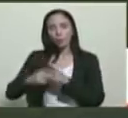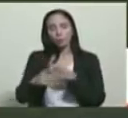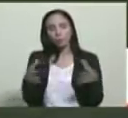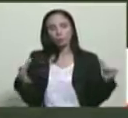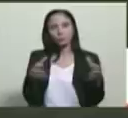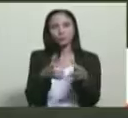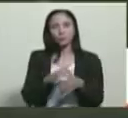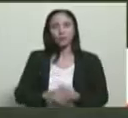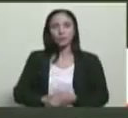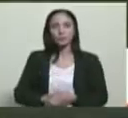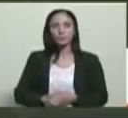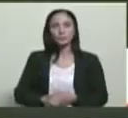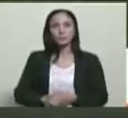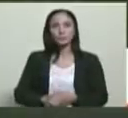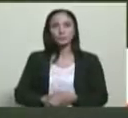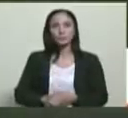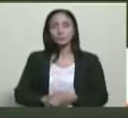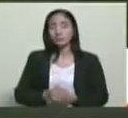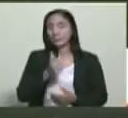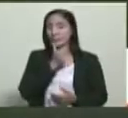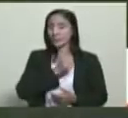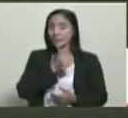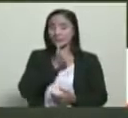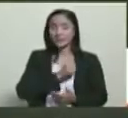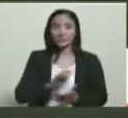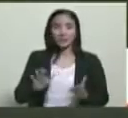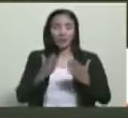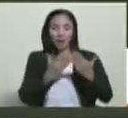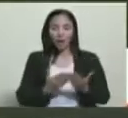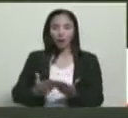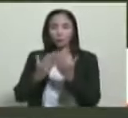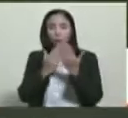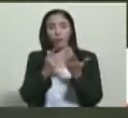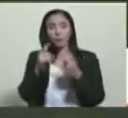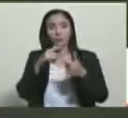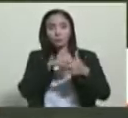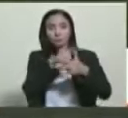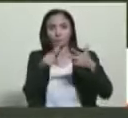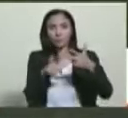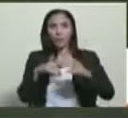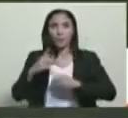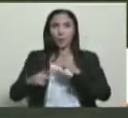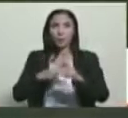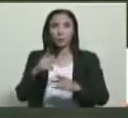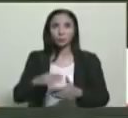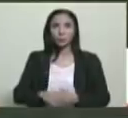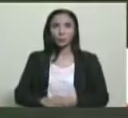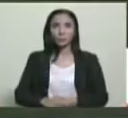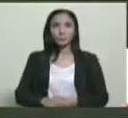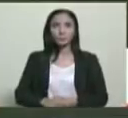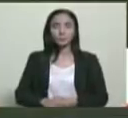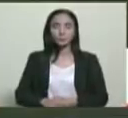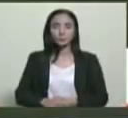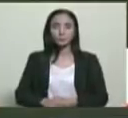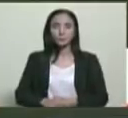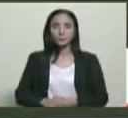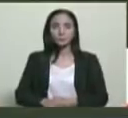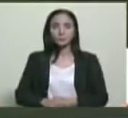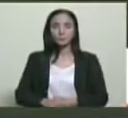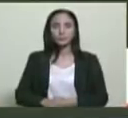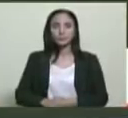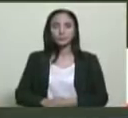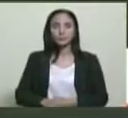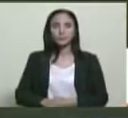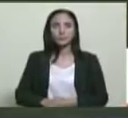Somos una generación que nos toca resistir, estudiar y producir. fortalecer las capacidades. Por